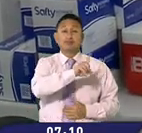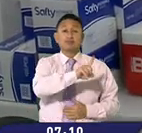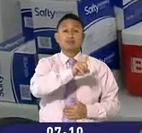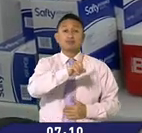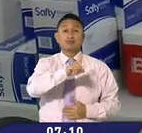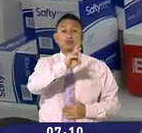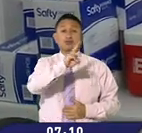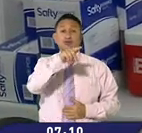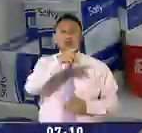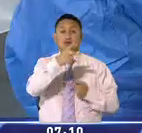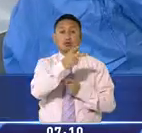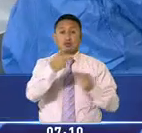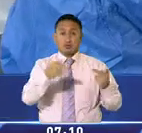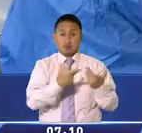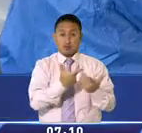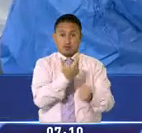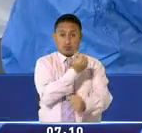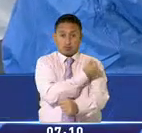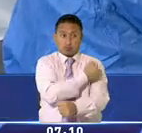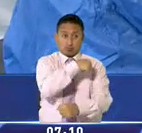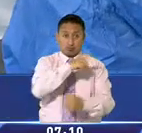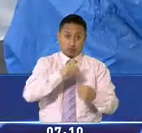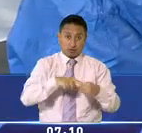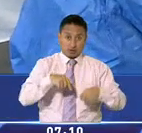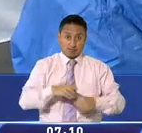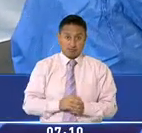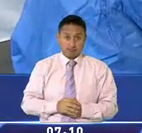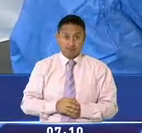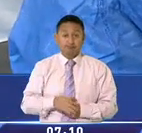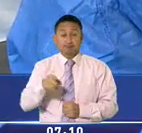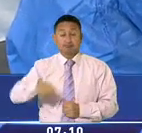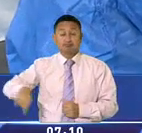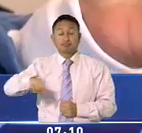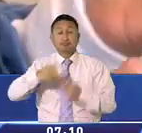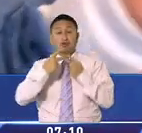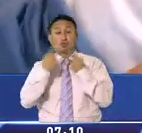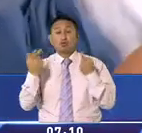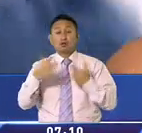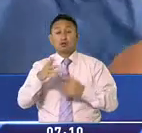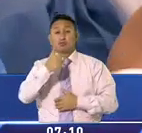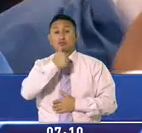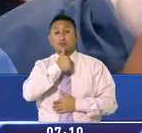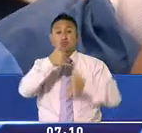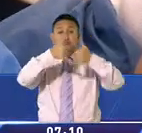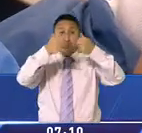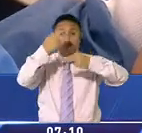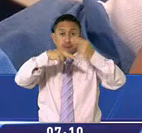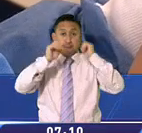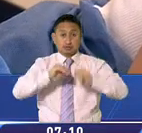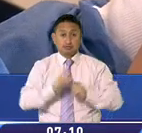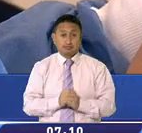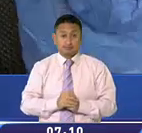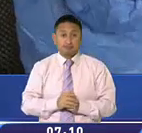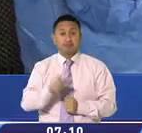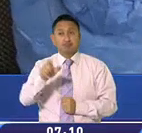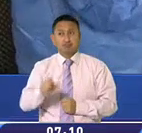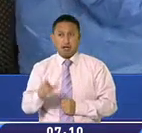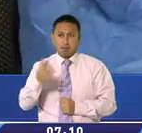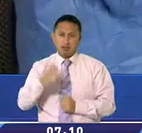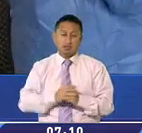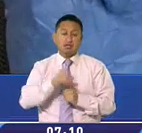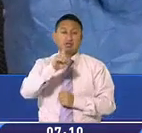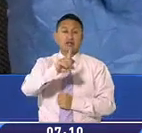en la capital, algunos establecidos en entidades públicas y centros comerciales, en los cuales se espera recibir mínimo a 100 personas por